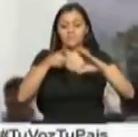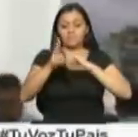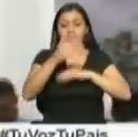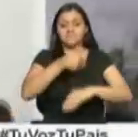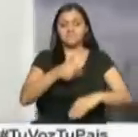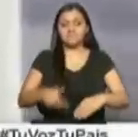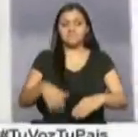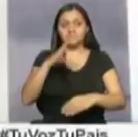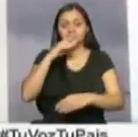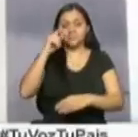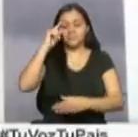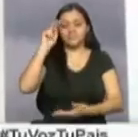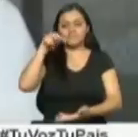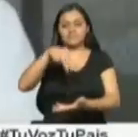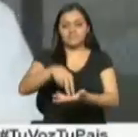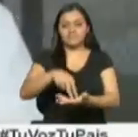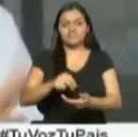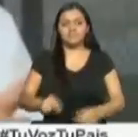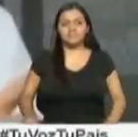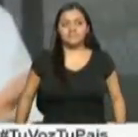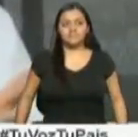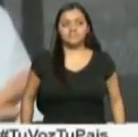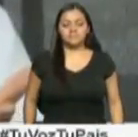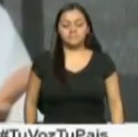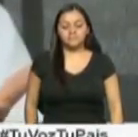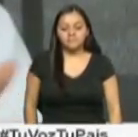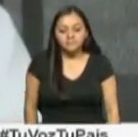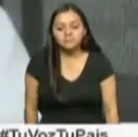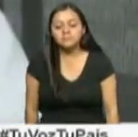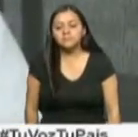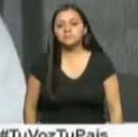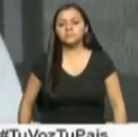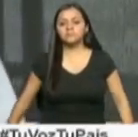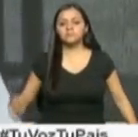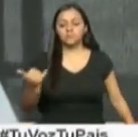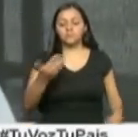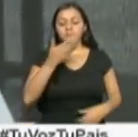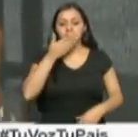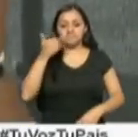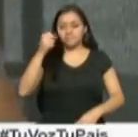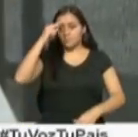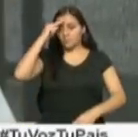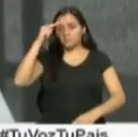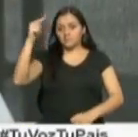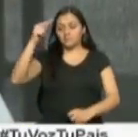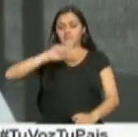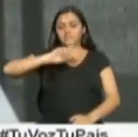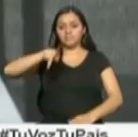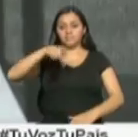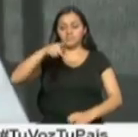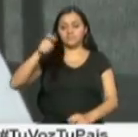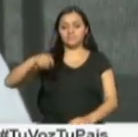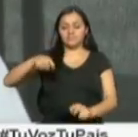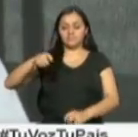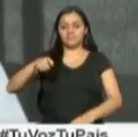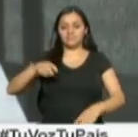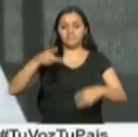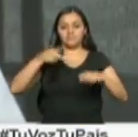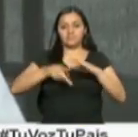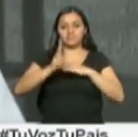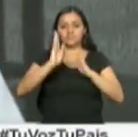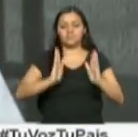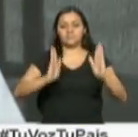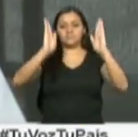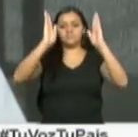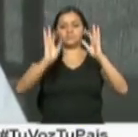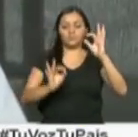la República, Rafael Correa. Qué mejor manera de rendirle homenaje a esta profesión que inaugurando este magnífico complejo